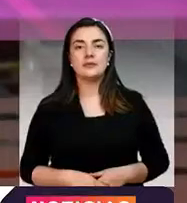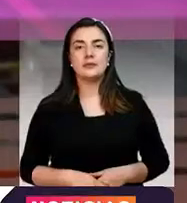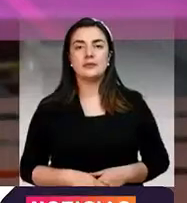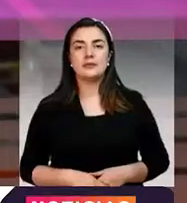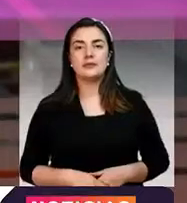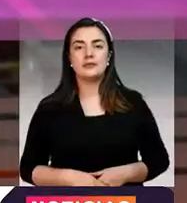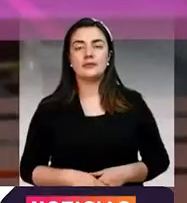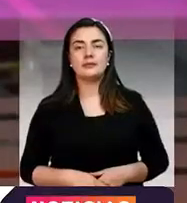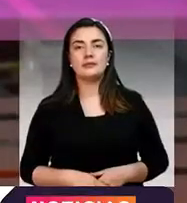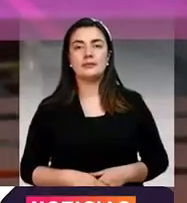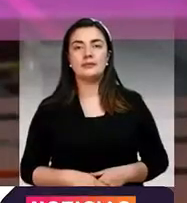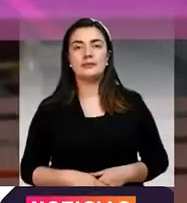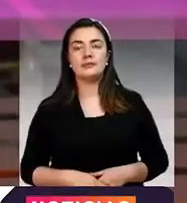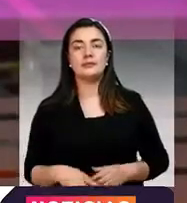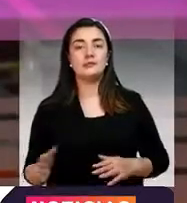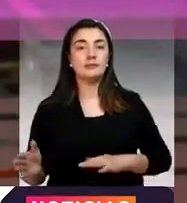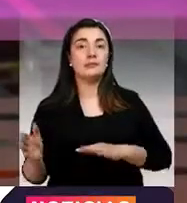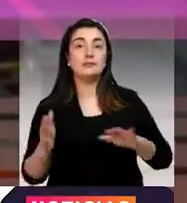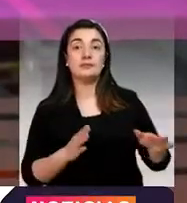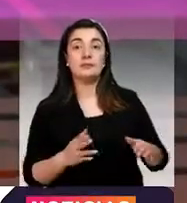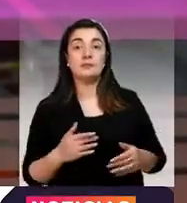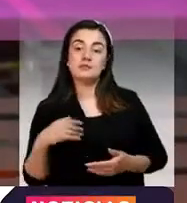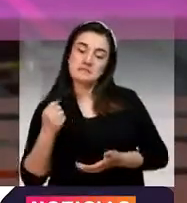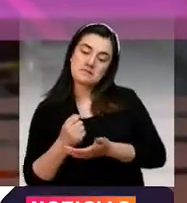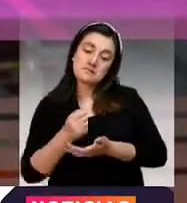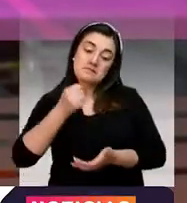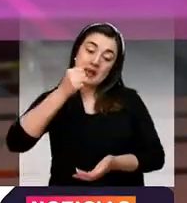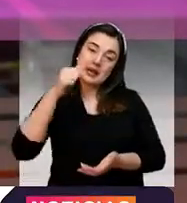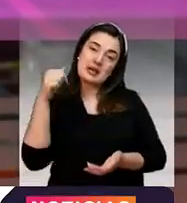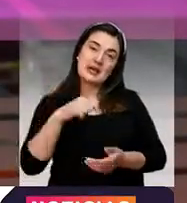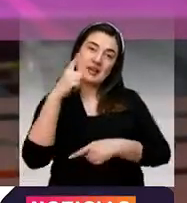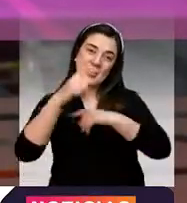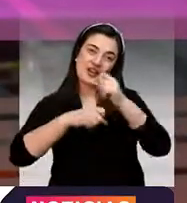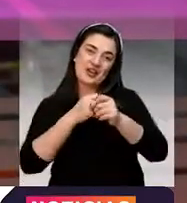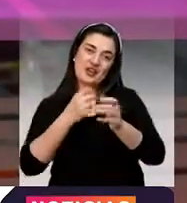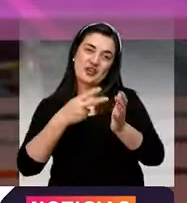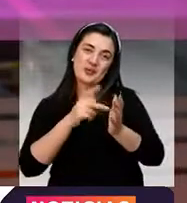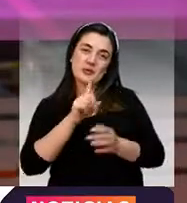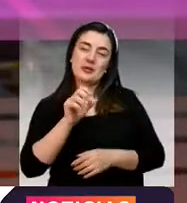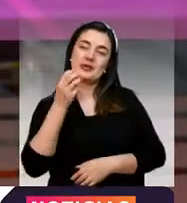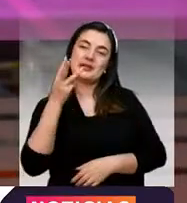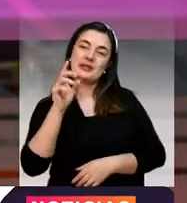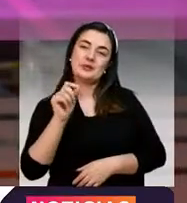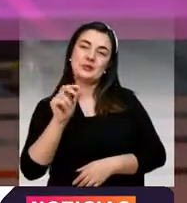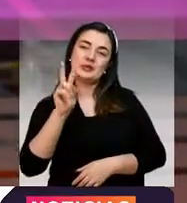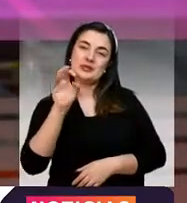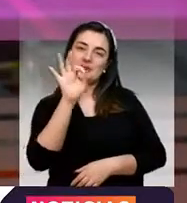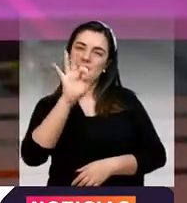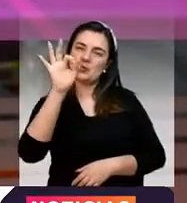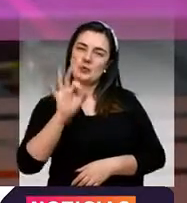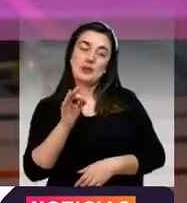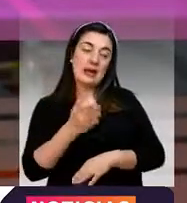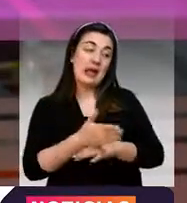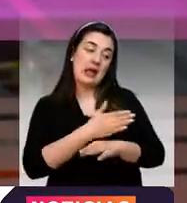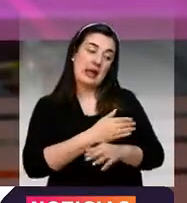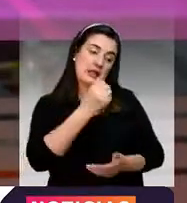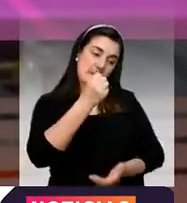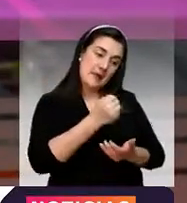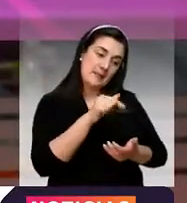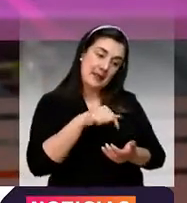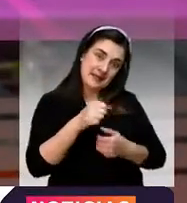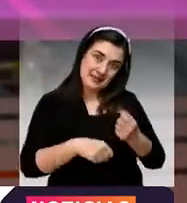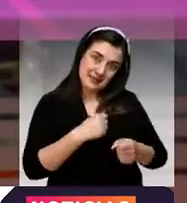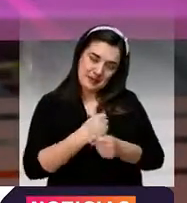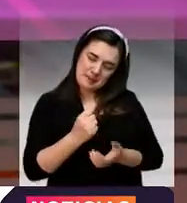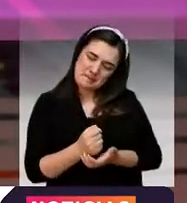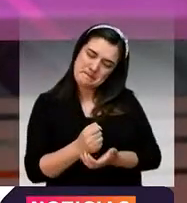Hay un aumento del presupuesto para el año 2021, un 13,7% con respecto al de este 2022.